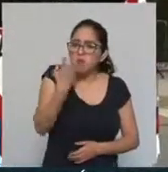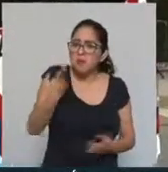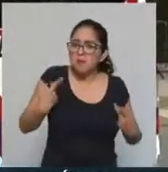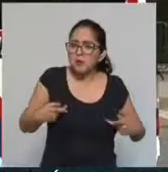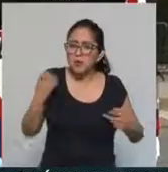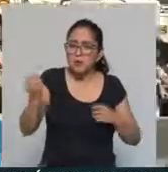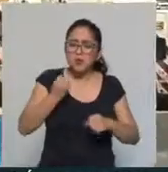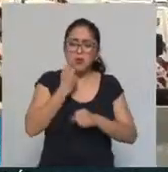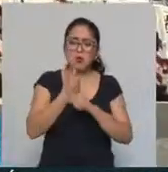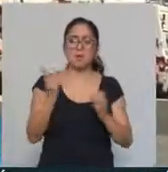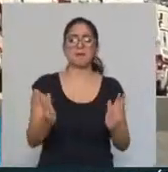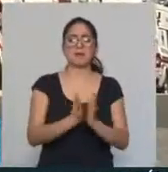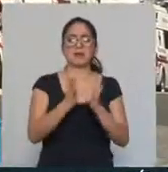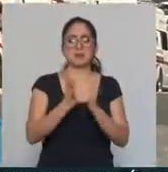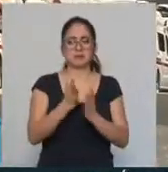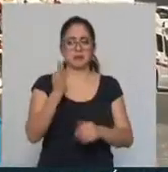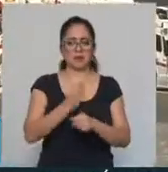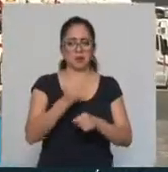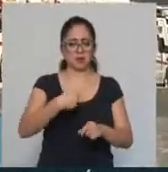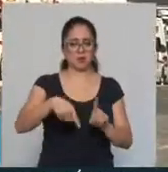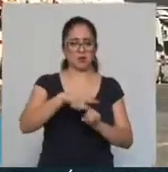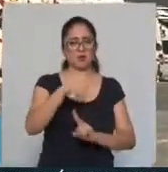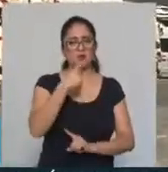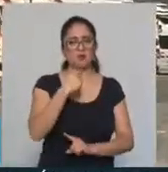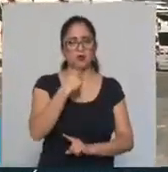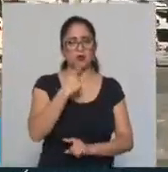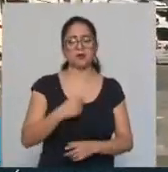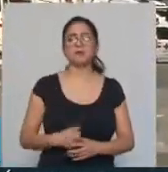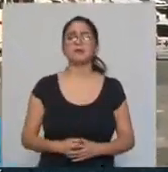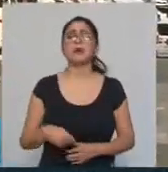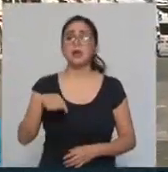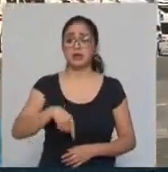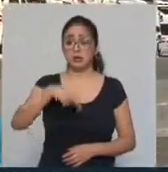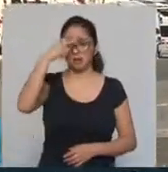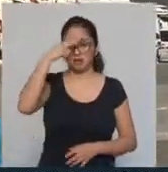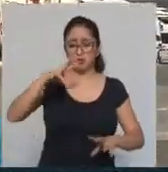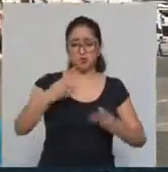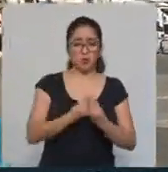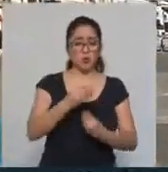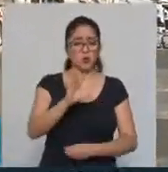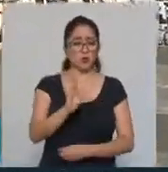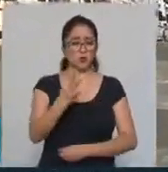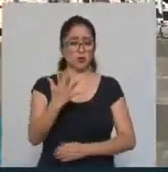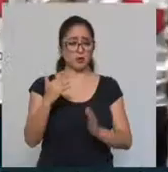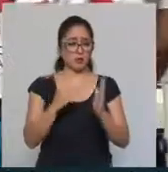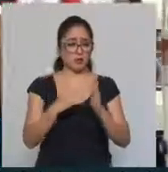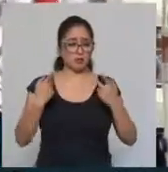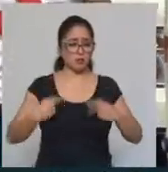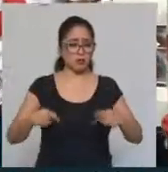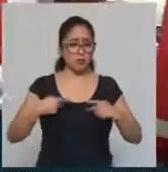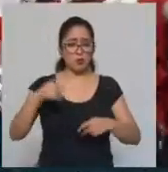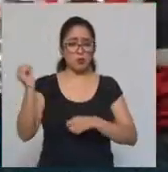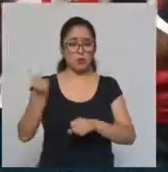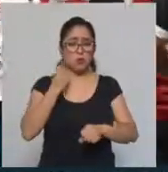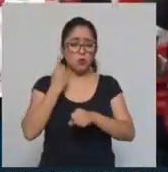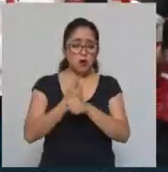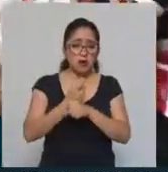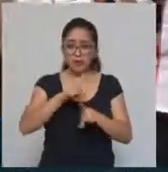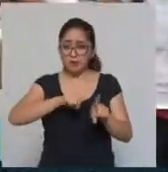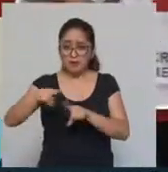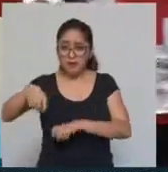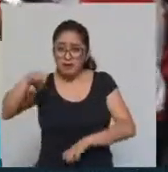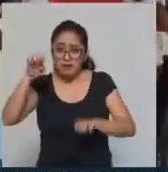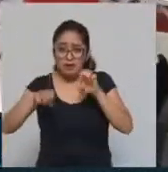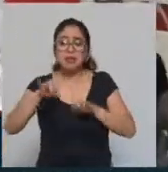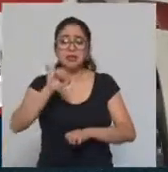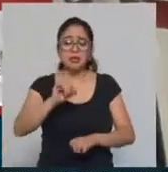los que participan actualmente en la Cruz Roja? En México tenemos más de 45,000 voluntarios activos. ¿De todas las edades? De todas las